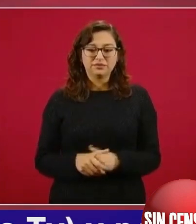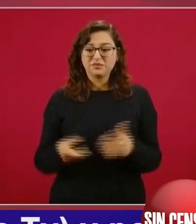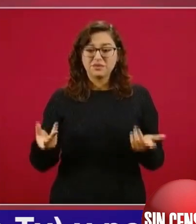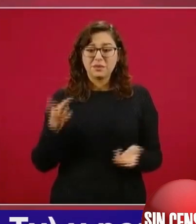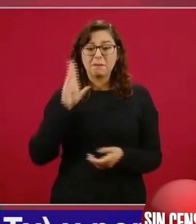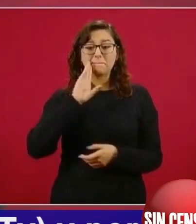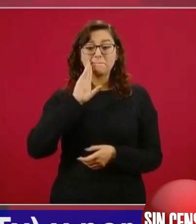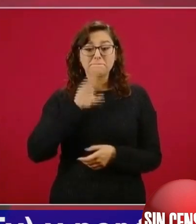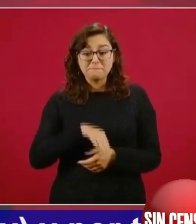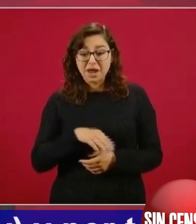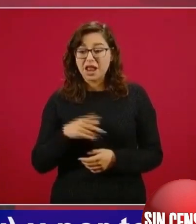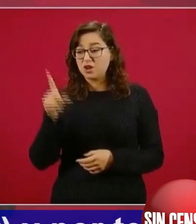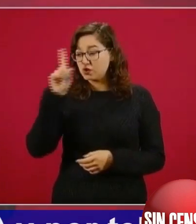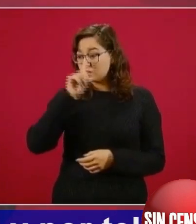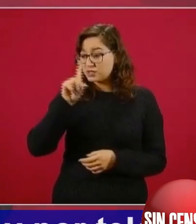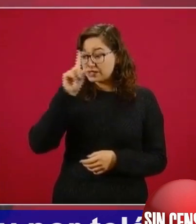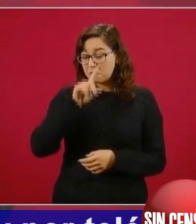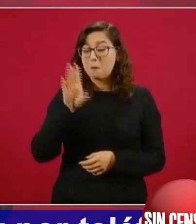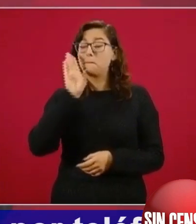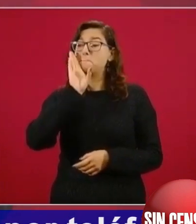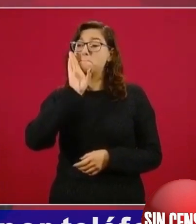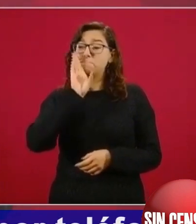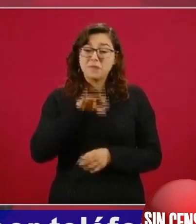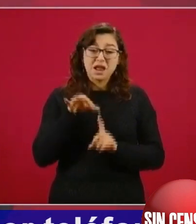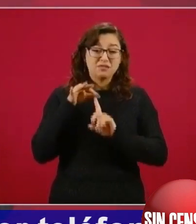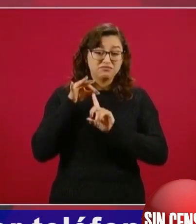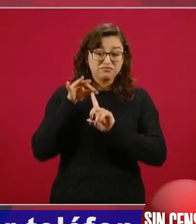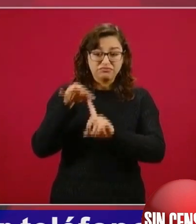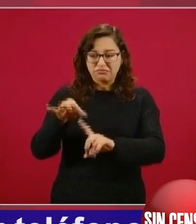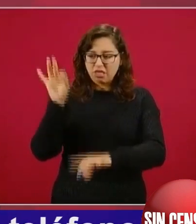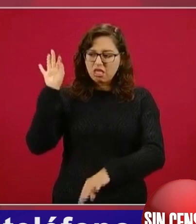malencaminan, los sonsacan,